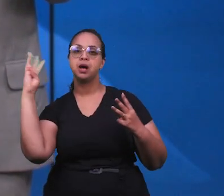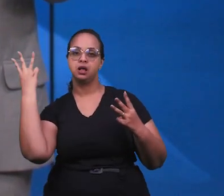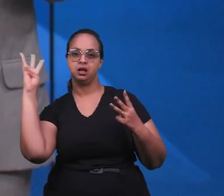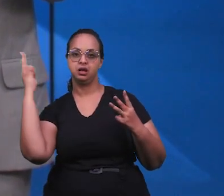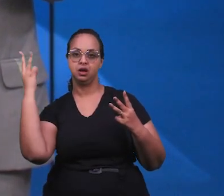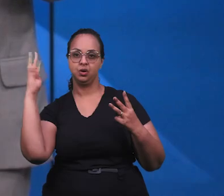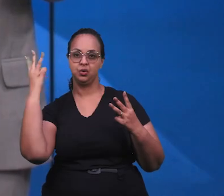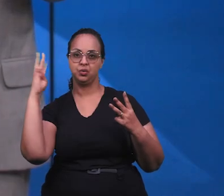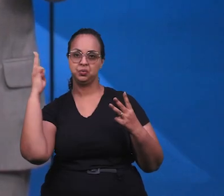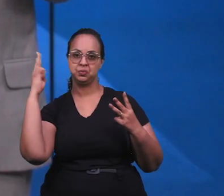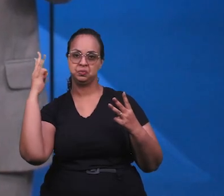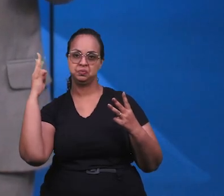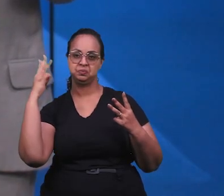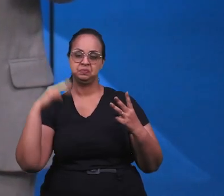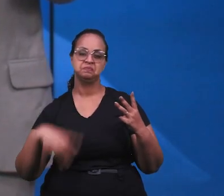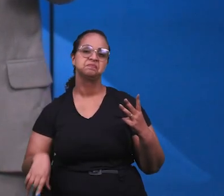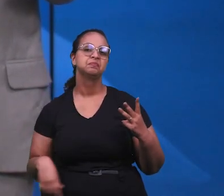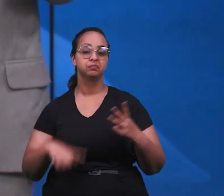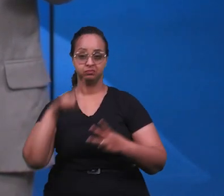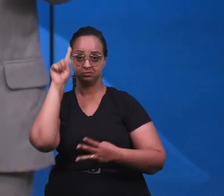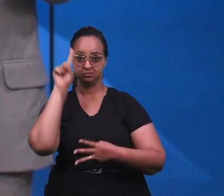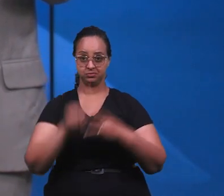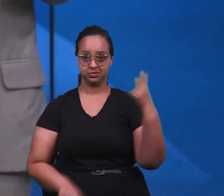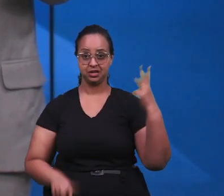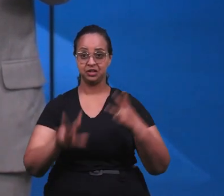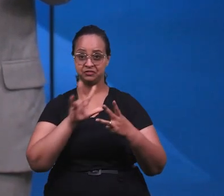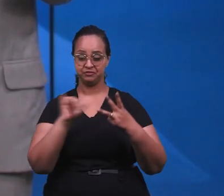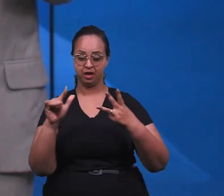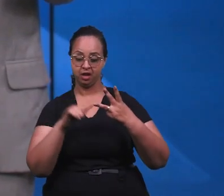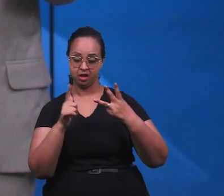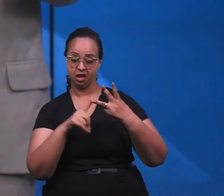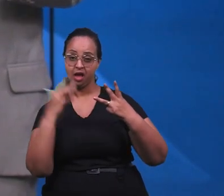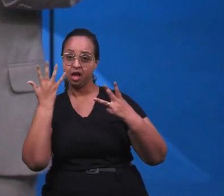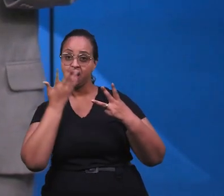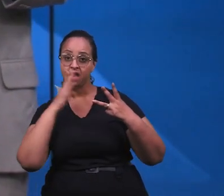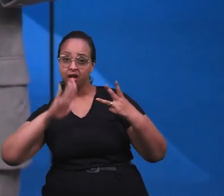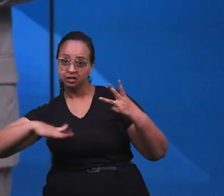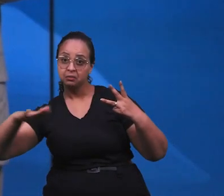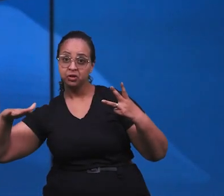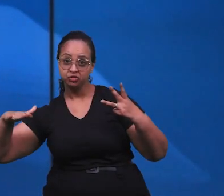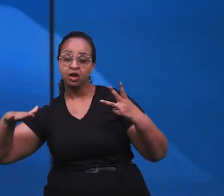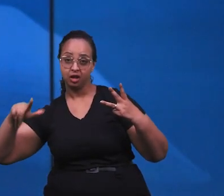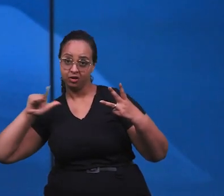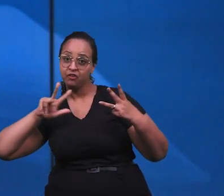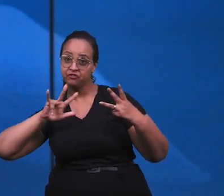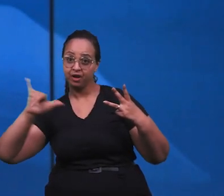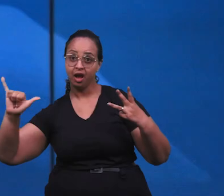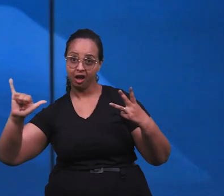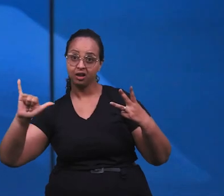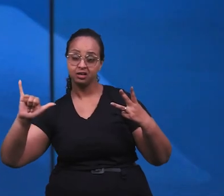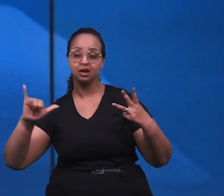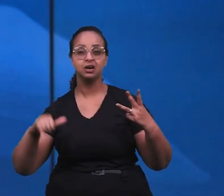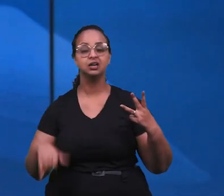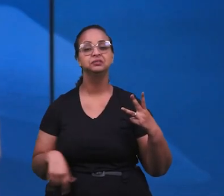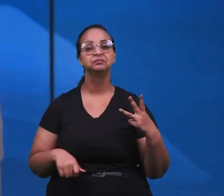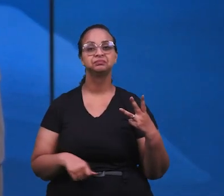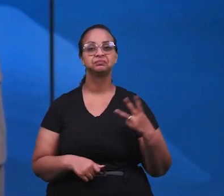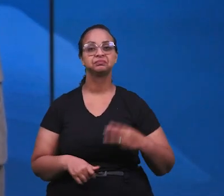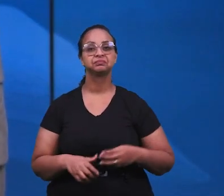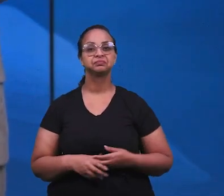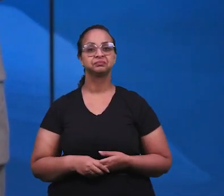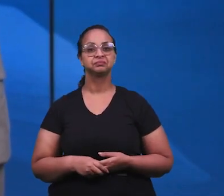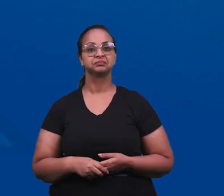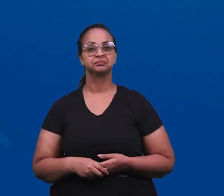Lá no Maranhão, na cidade de Coroatá. Ali o grupo de intermediários vai também dar uma contribuição. Vamos aos 3 vídeos